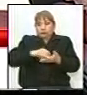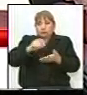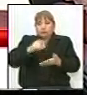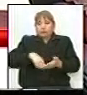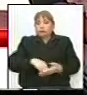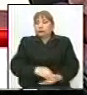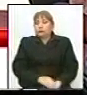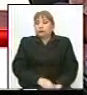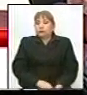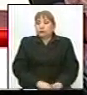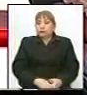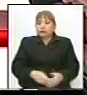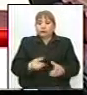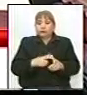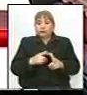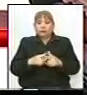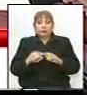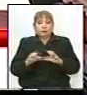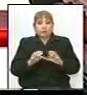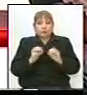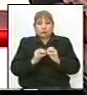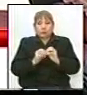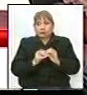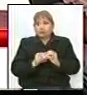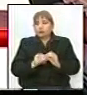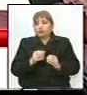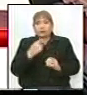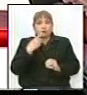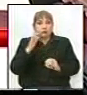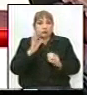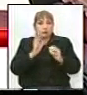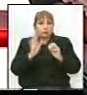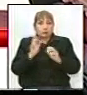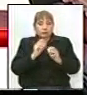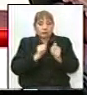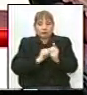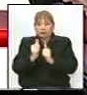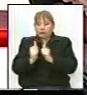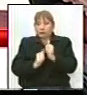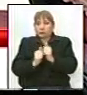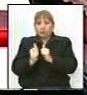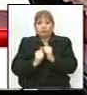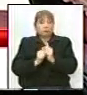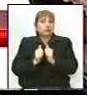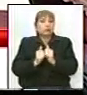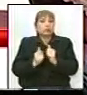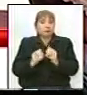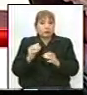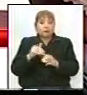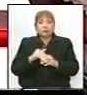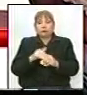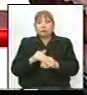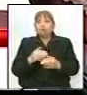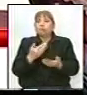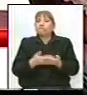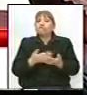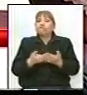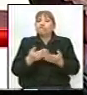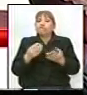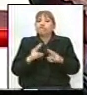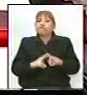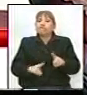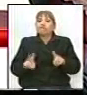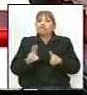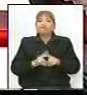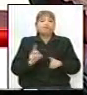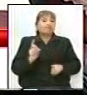presente caso. De tal forma de que no es competencia del Jurado Nacional de Elecciones verificar la validez o